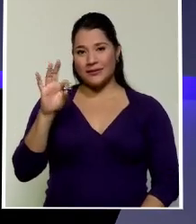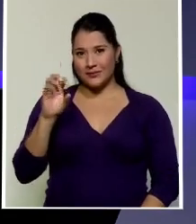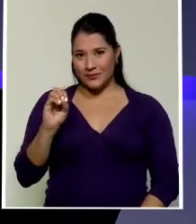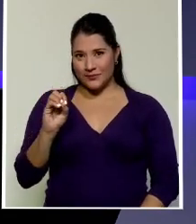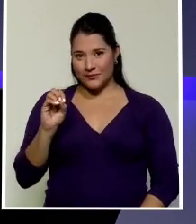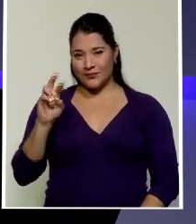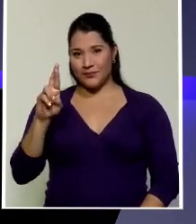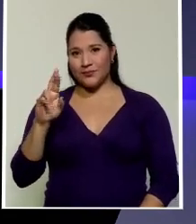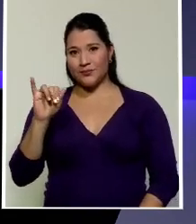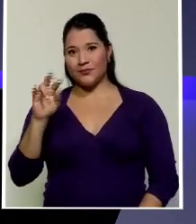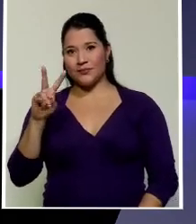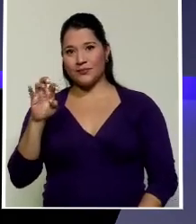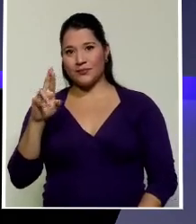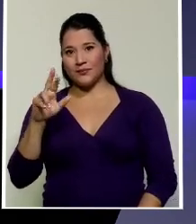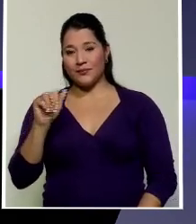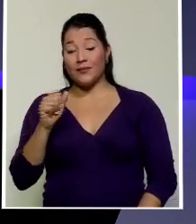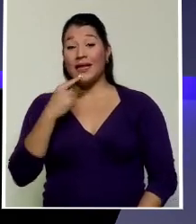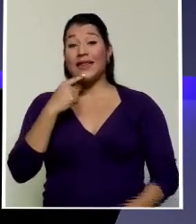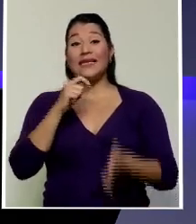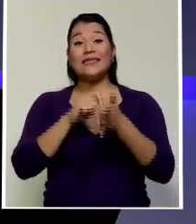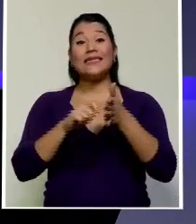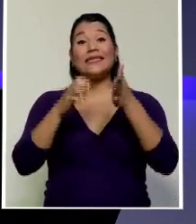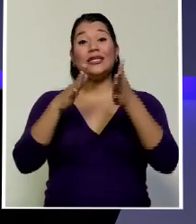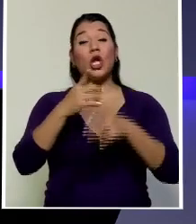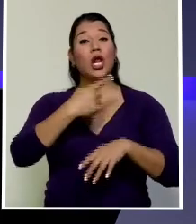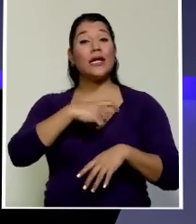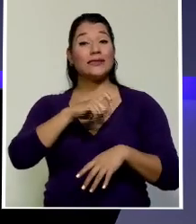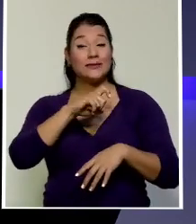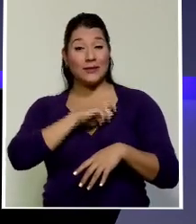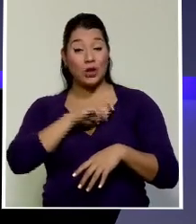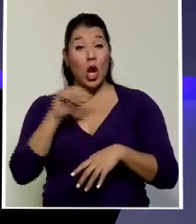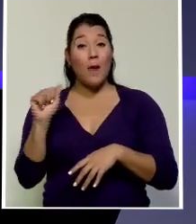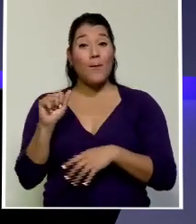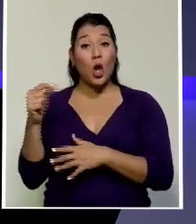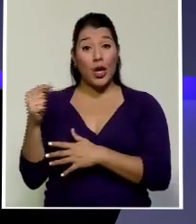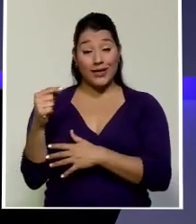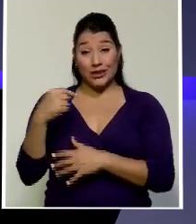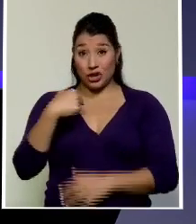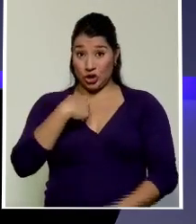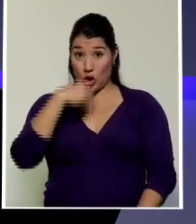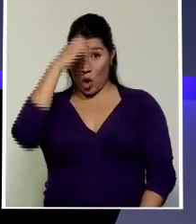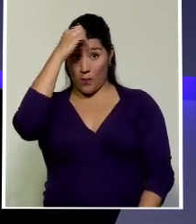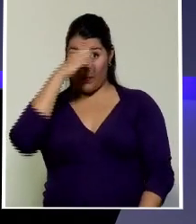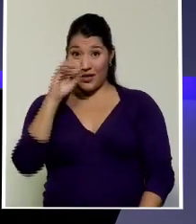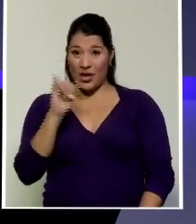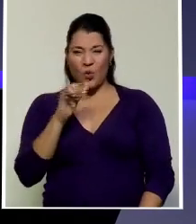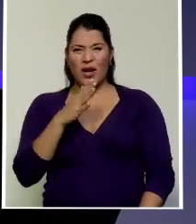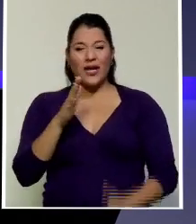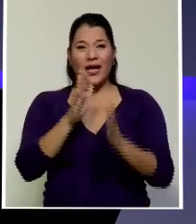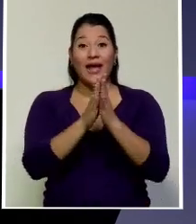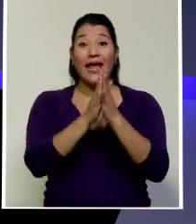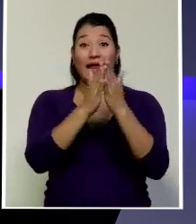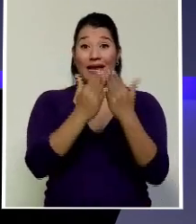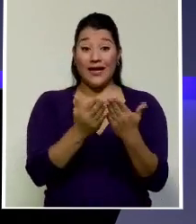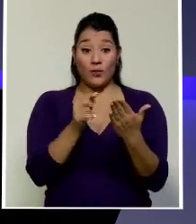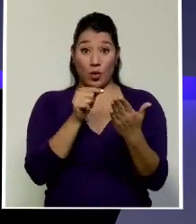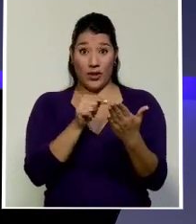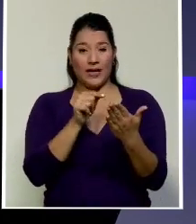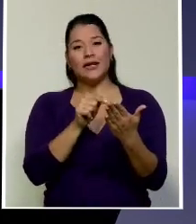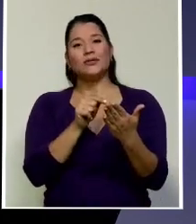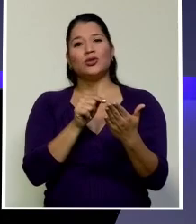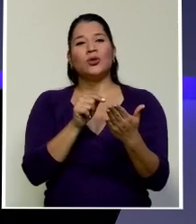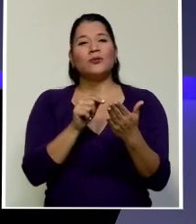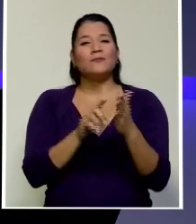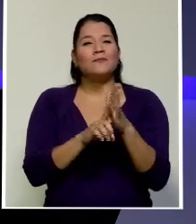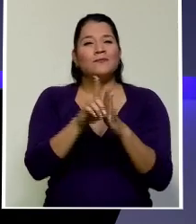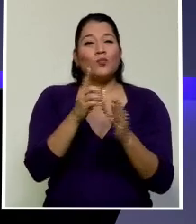Dice la escritora española Almudena Grandes, y yo coincido, que la literatura es el territorio de la